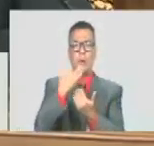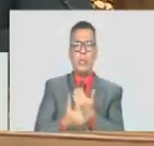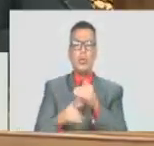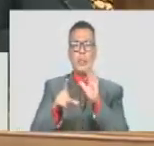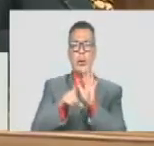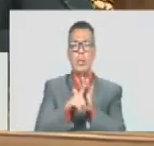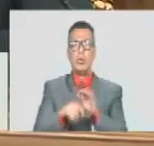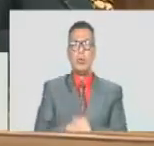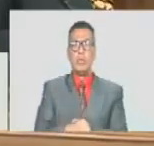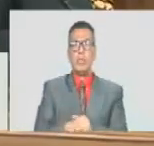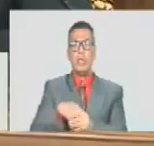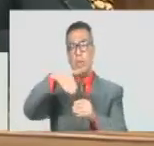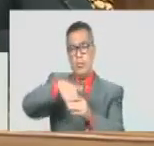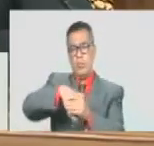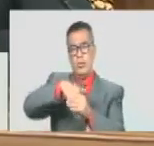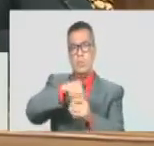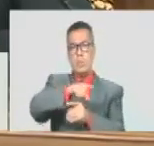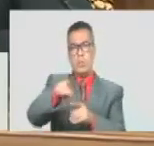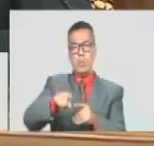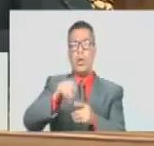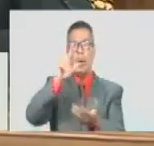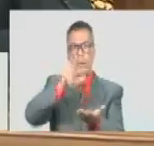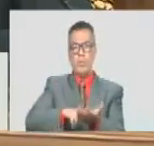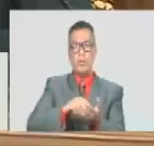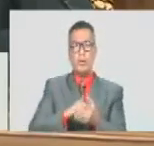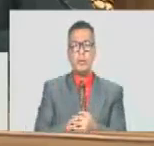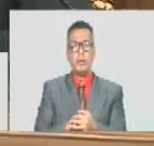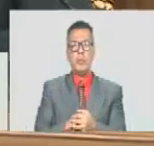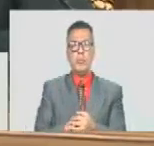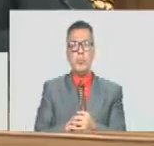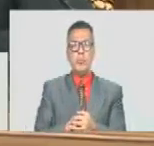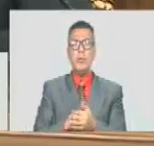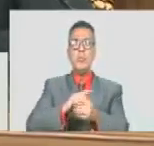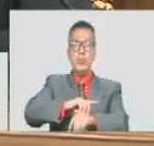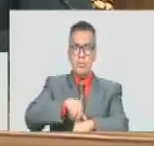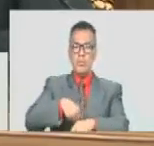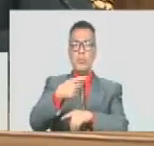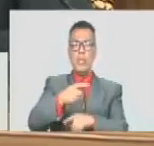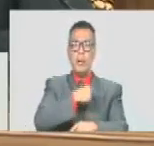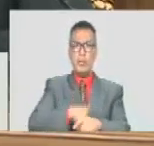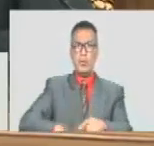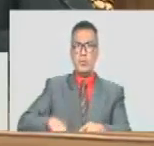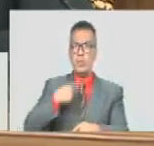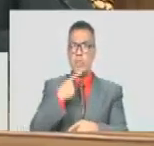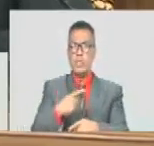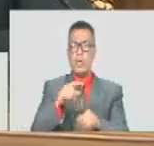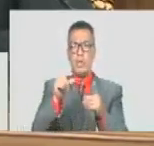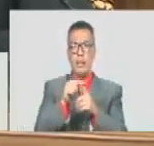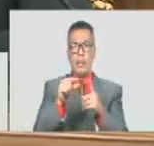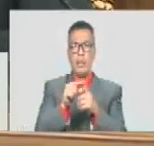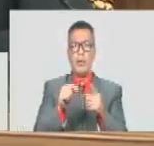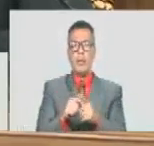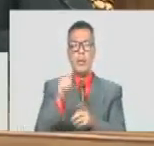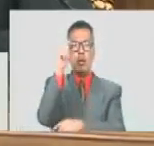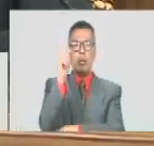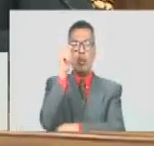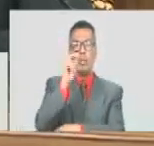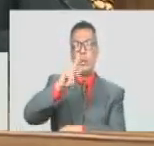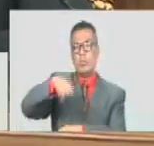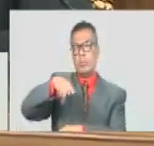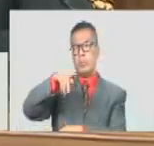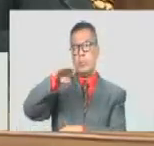ley. Sometido a votación, resultó aprobado. Seguidamente, el presidente confirió el derecho de palabra al diputado